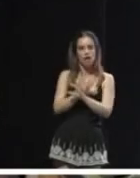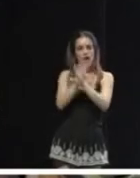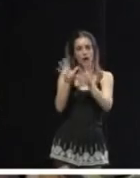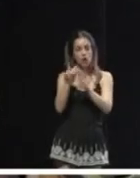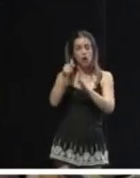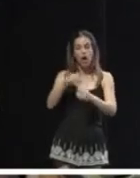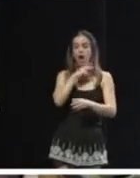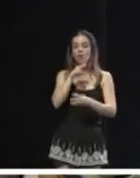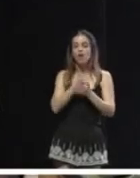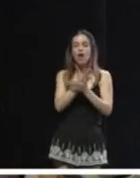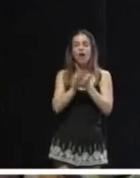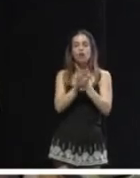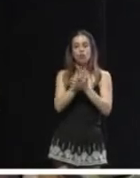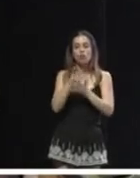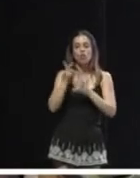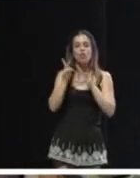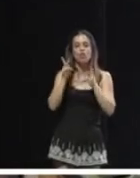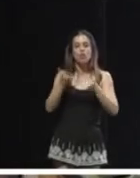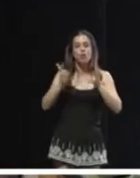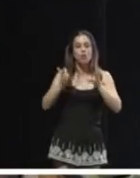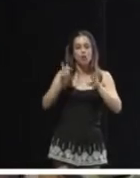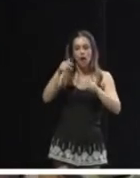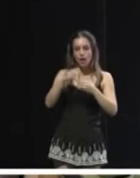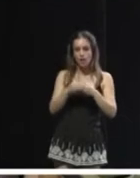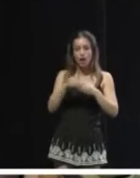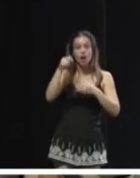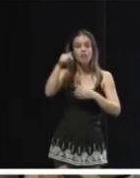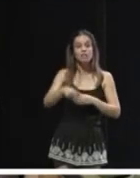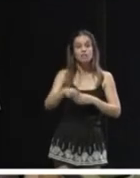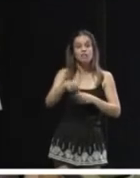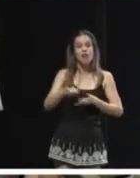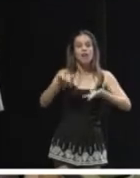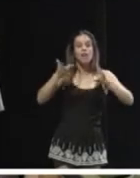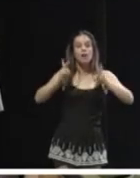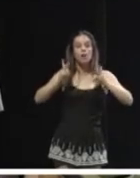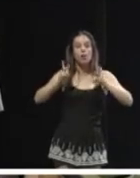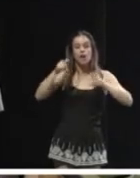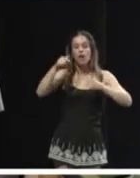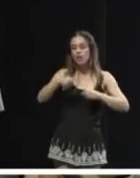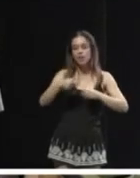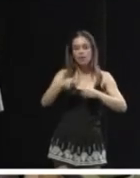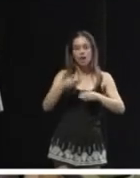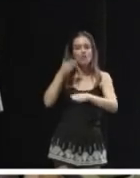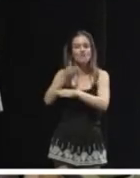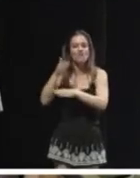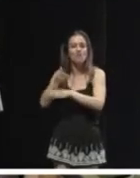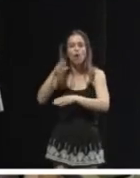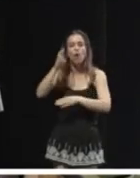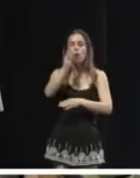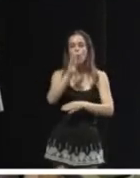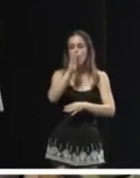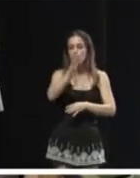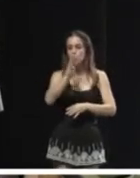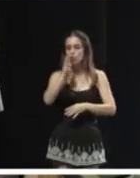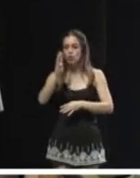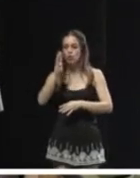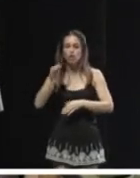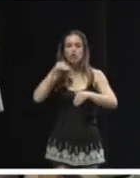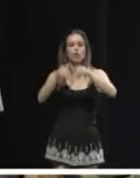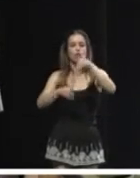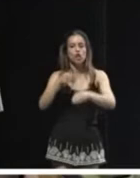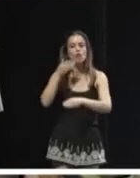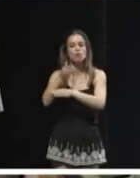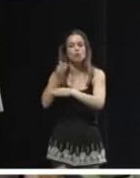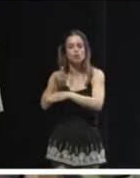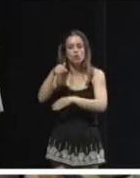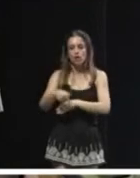democracia. Estamos diciendo que la democracia no es ir a votar cada 4 años solamente. Es muy importante